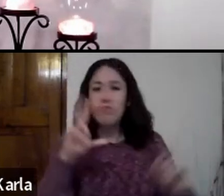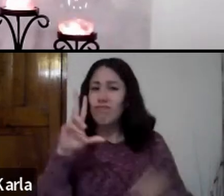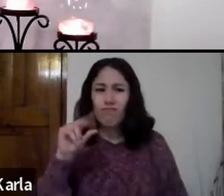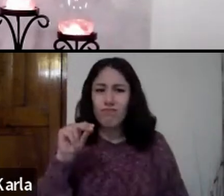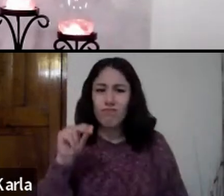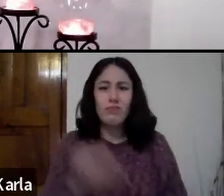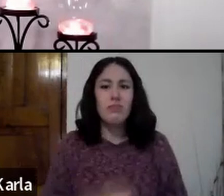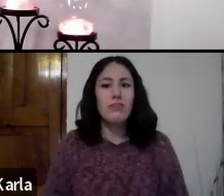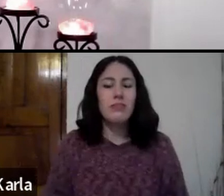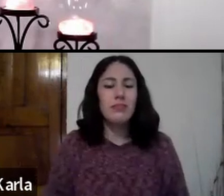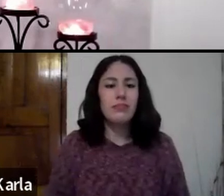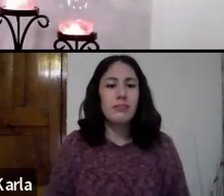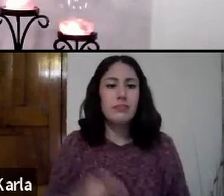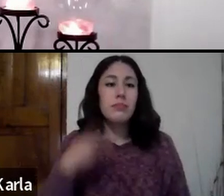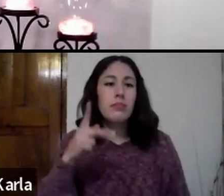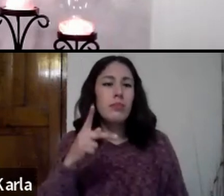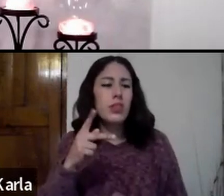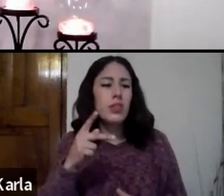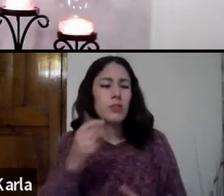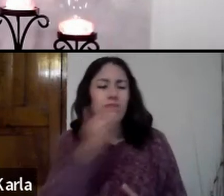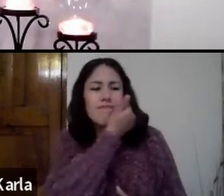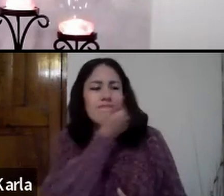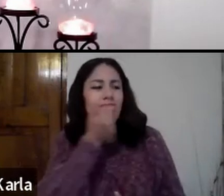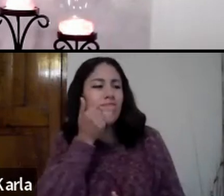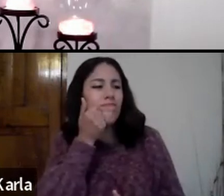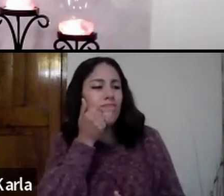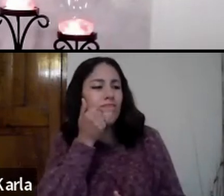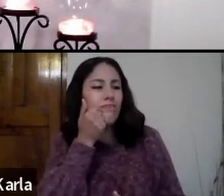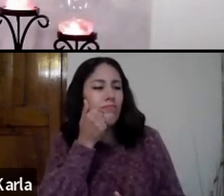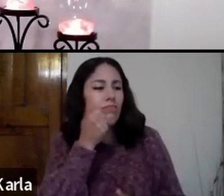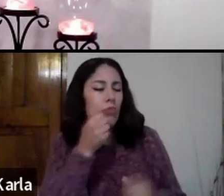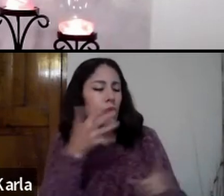ya mí me gustaría proponerle y uno como también una herramienta